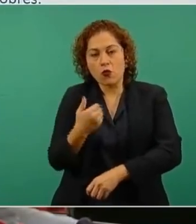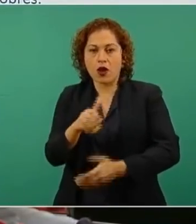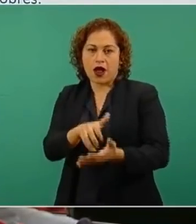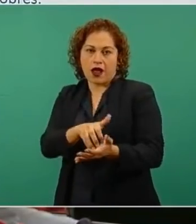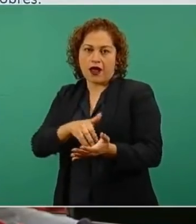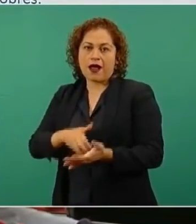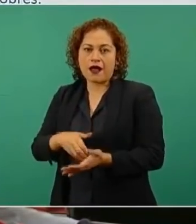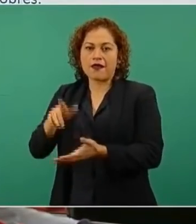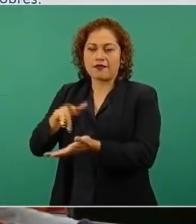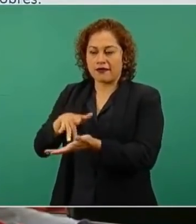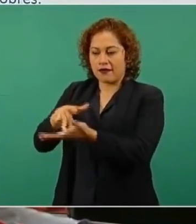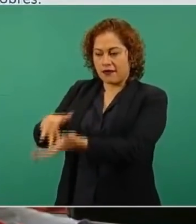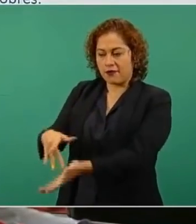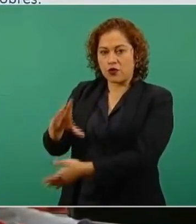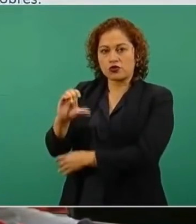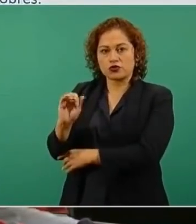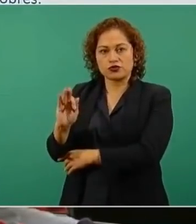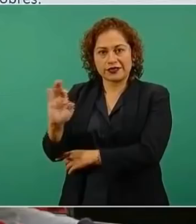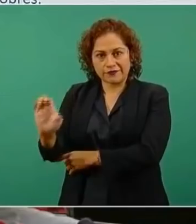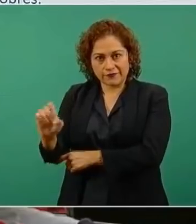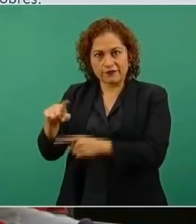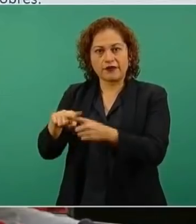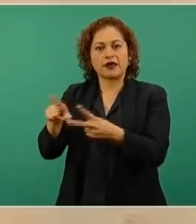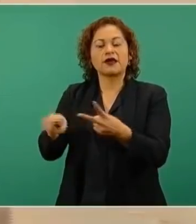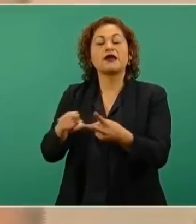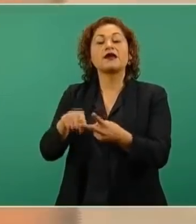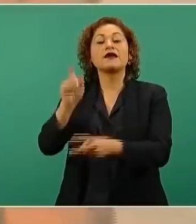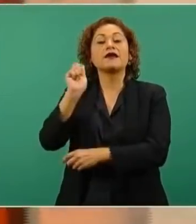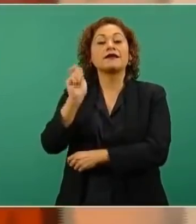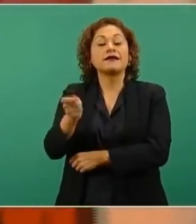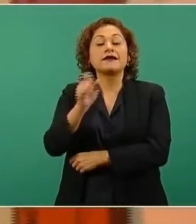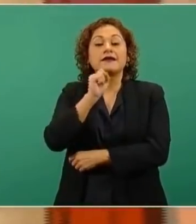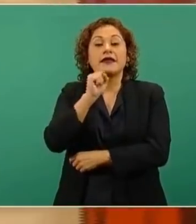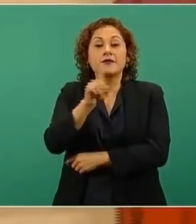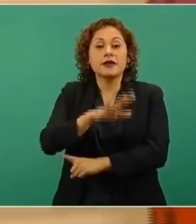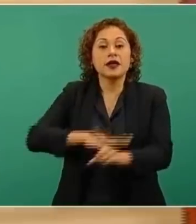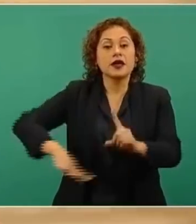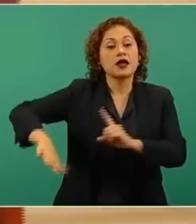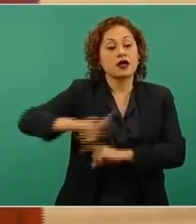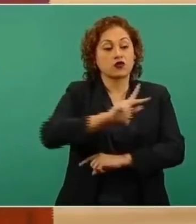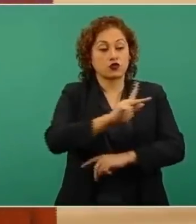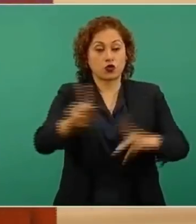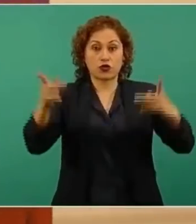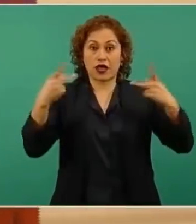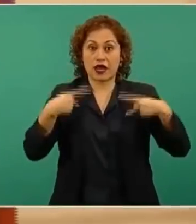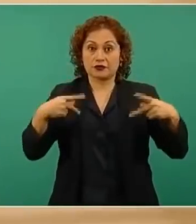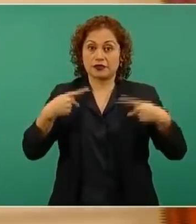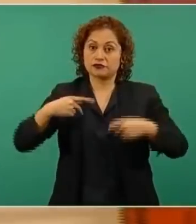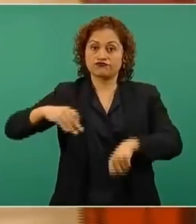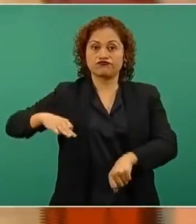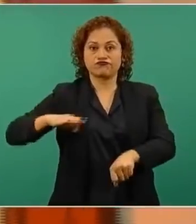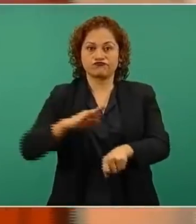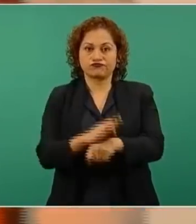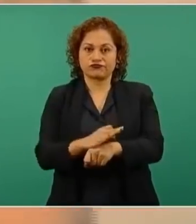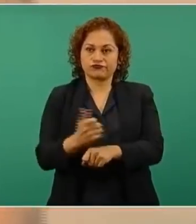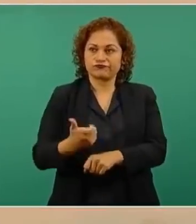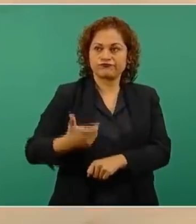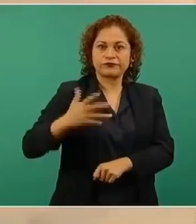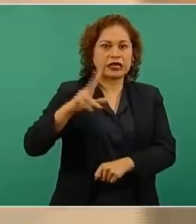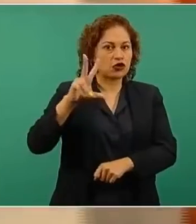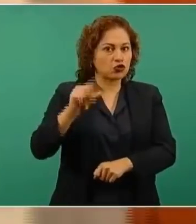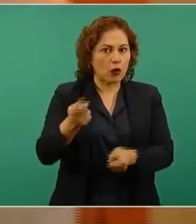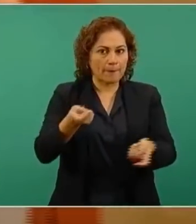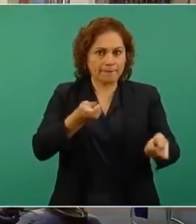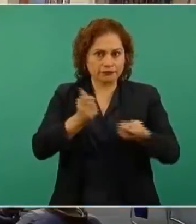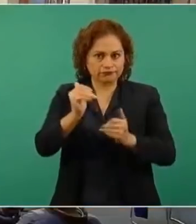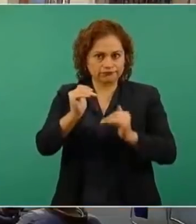Comisión Federal de Electricidad, implica que vamos a garantizar que a la población que no se van a incrementar las tarifas y que